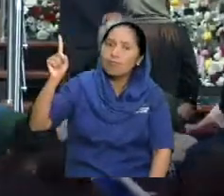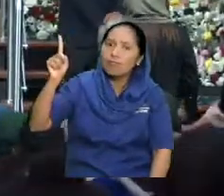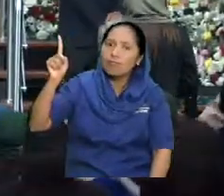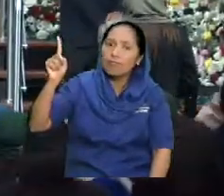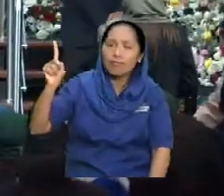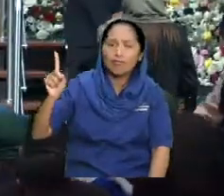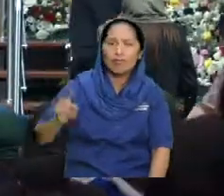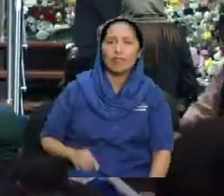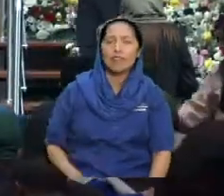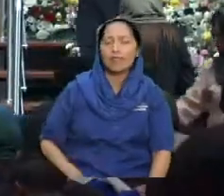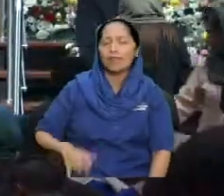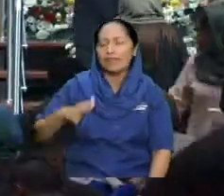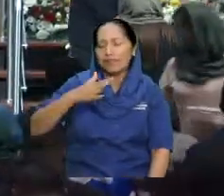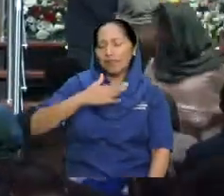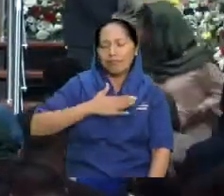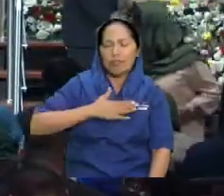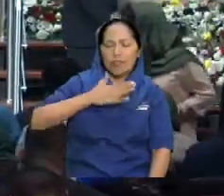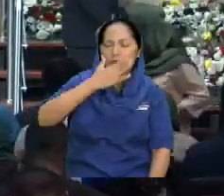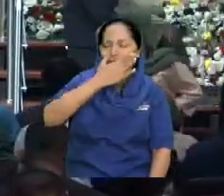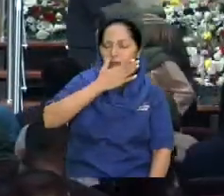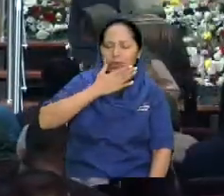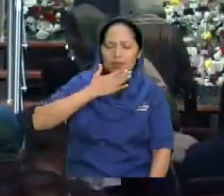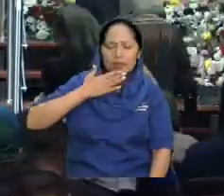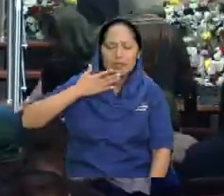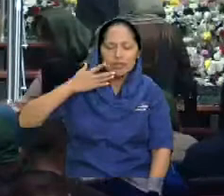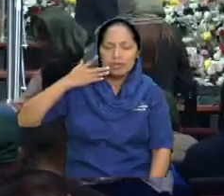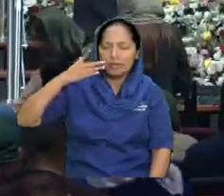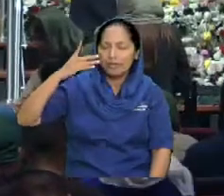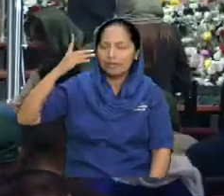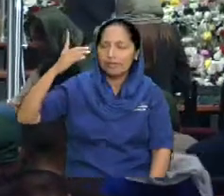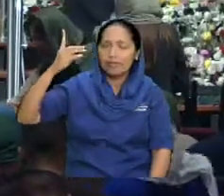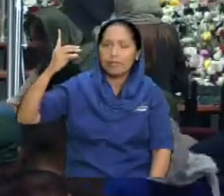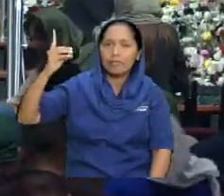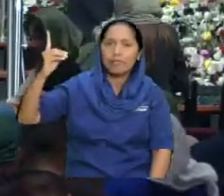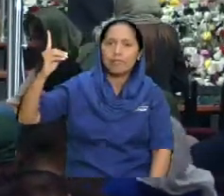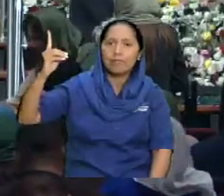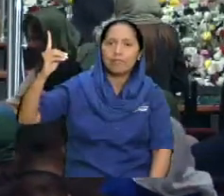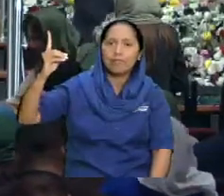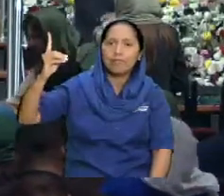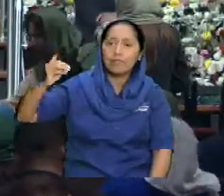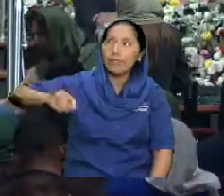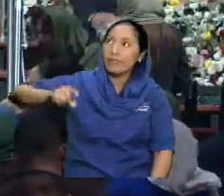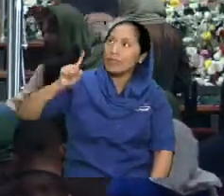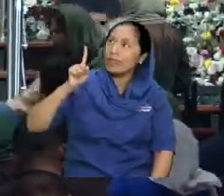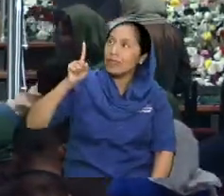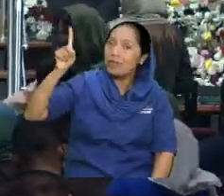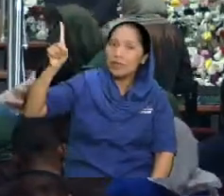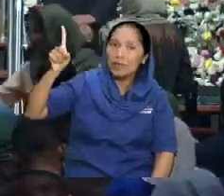We'll be right back.